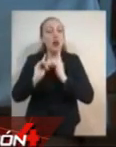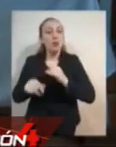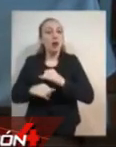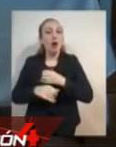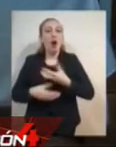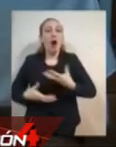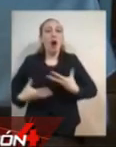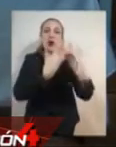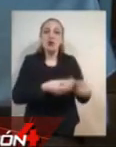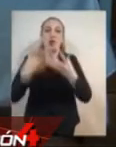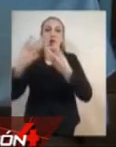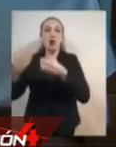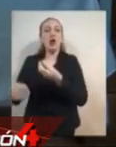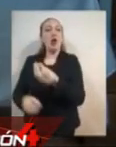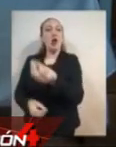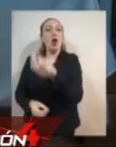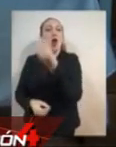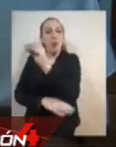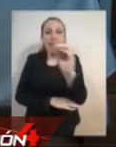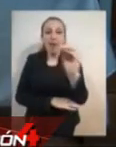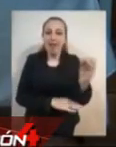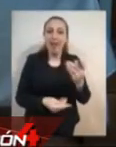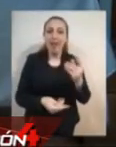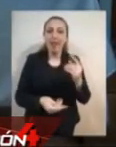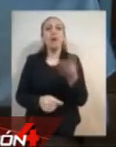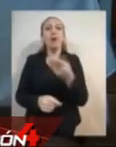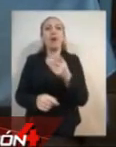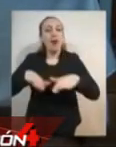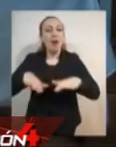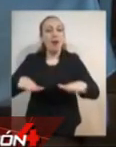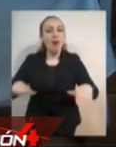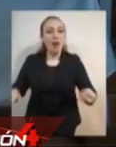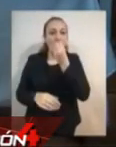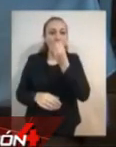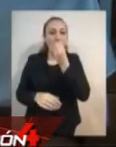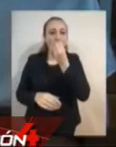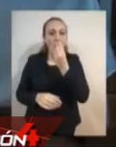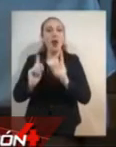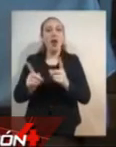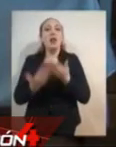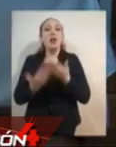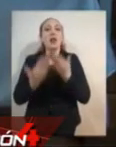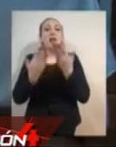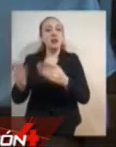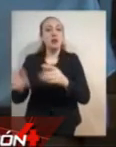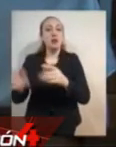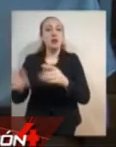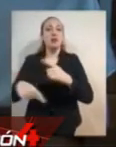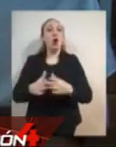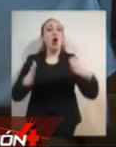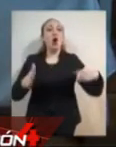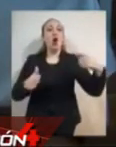través de las escuelas, estamos fiscalizando cómo ha sido hasta el momento y cómo seguimos. Por otra